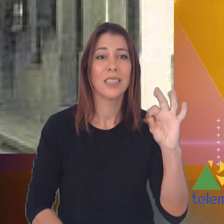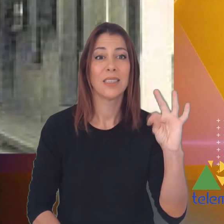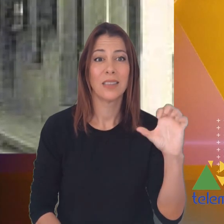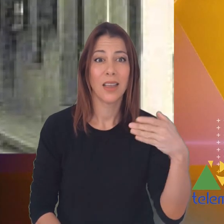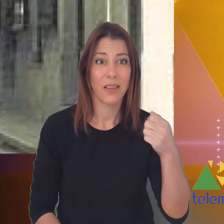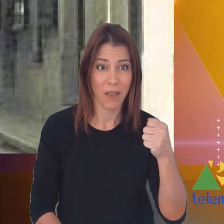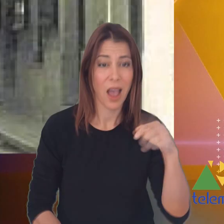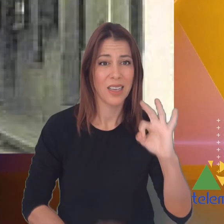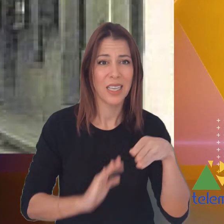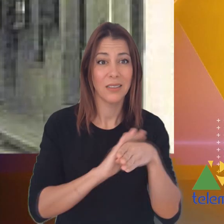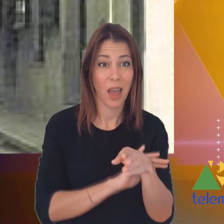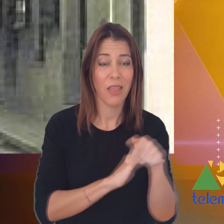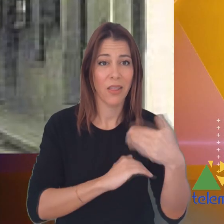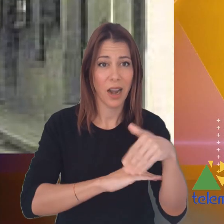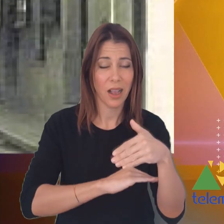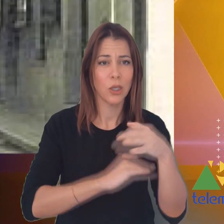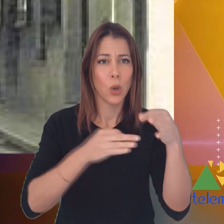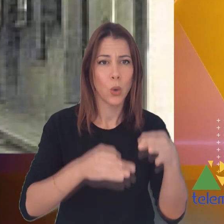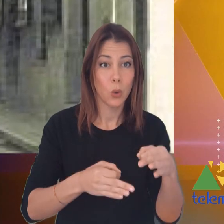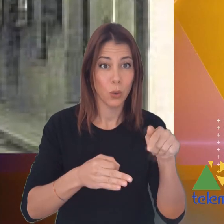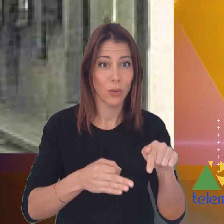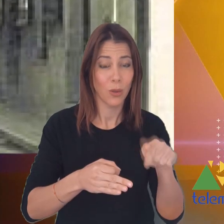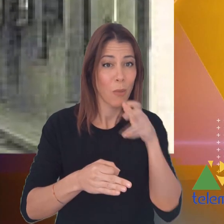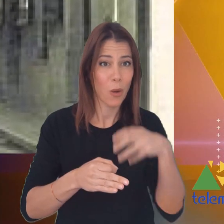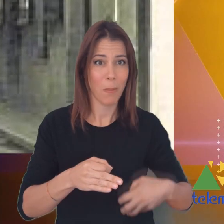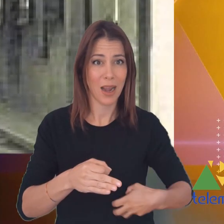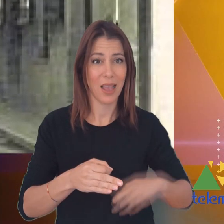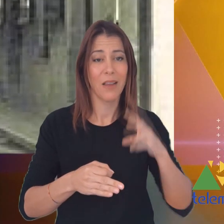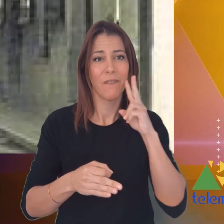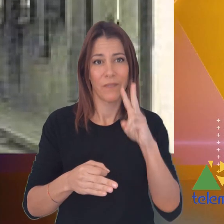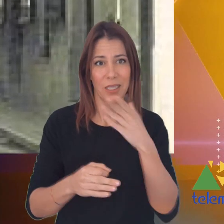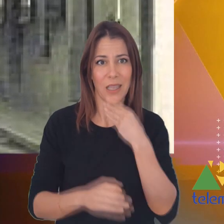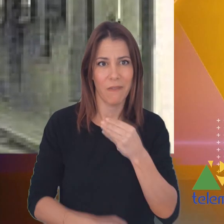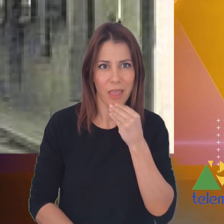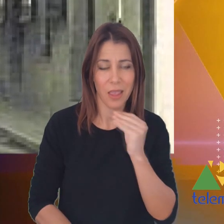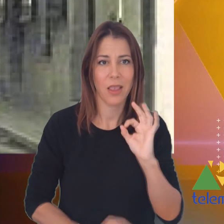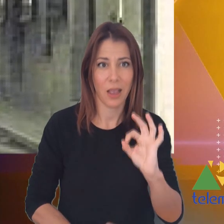estaba a la entrada de la calle, justo en la entrada de Marqués de la Vistabella, que era una gran casa,